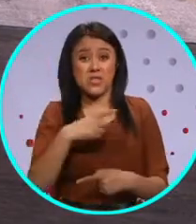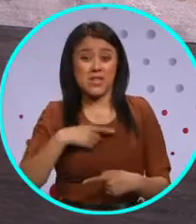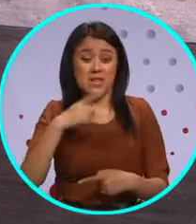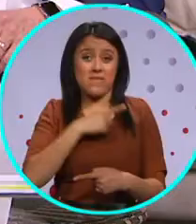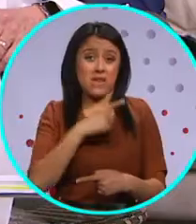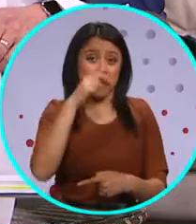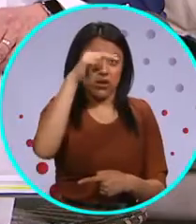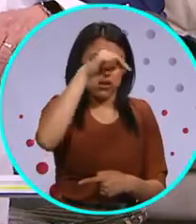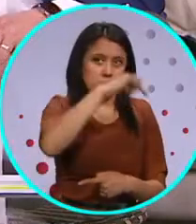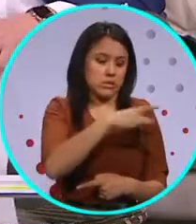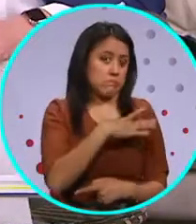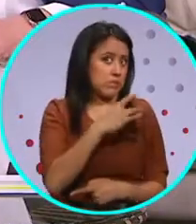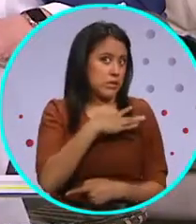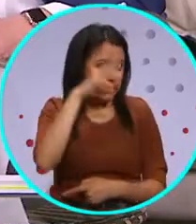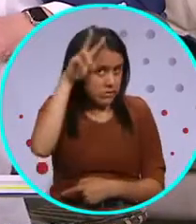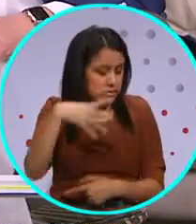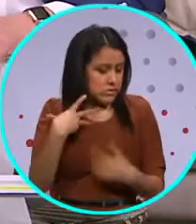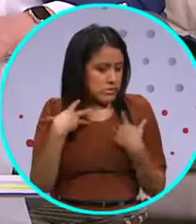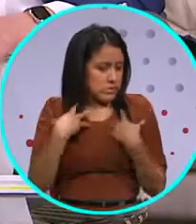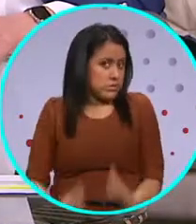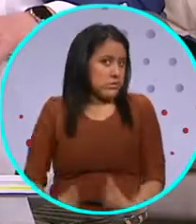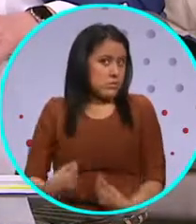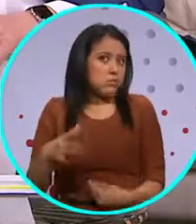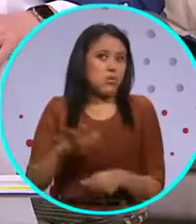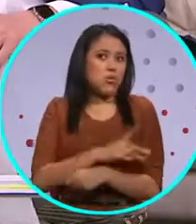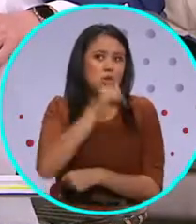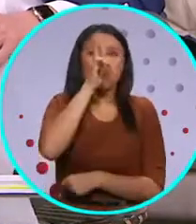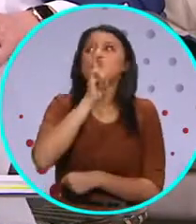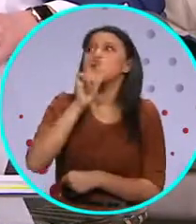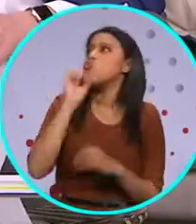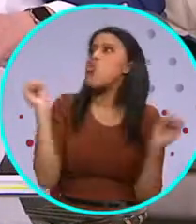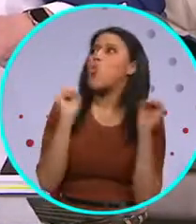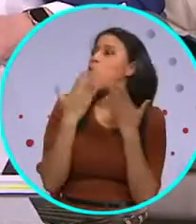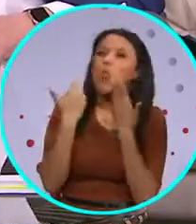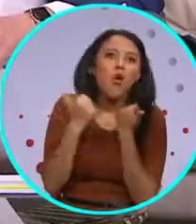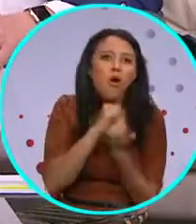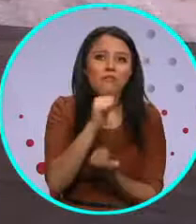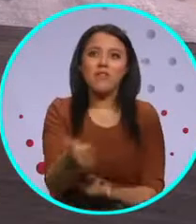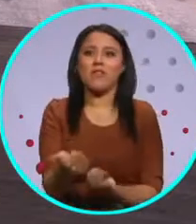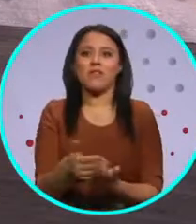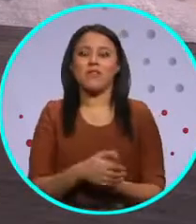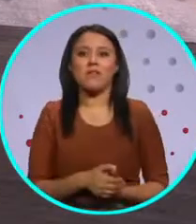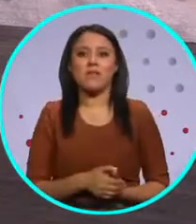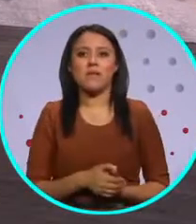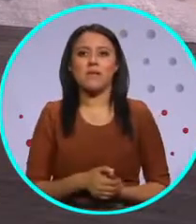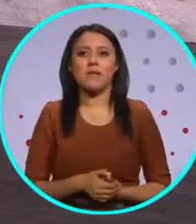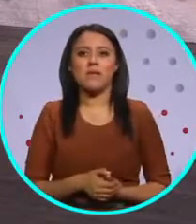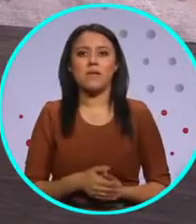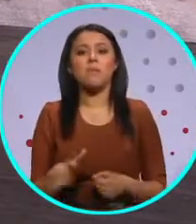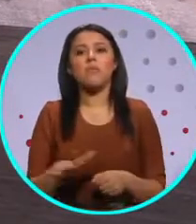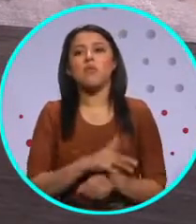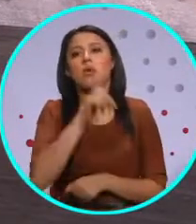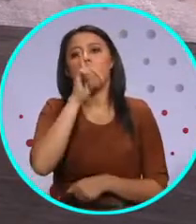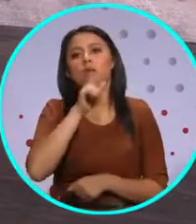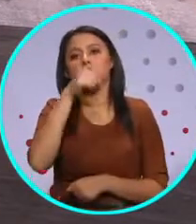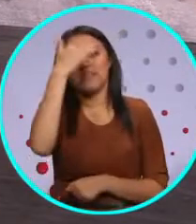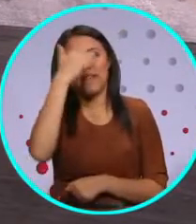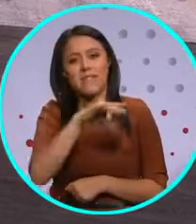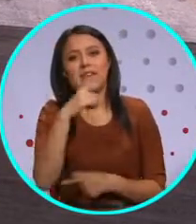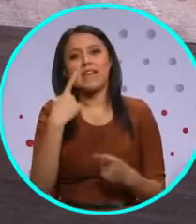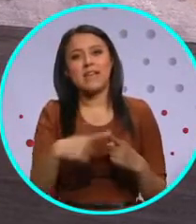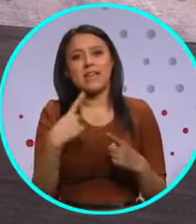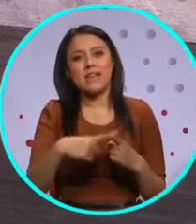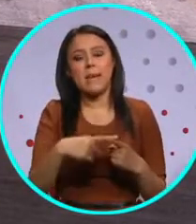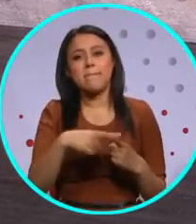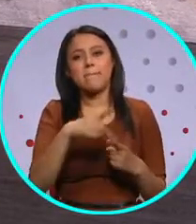por aquí que te robos porque la iluminación cual vaina y no porque se ilumina vena tiene está perfumado la zona